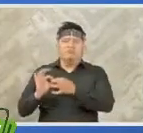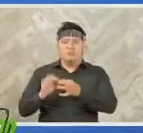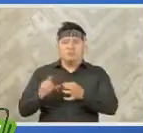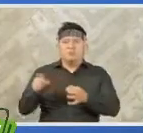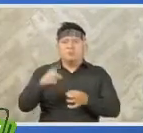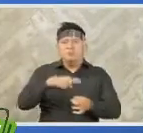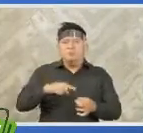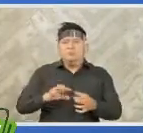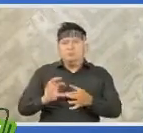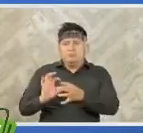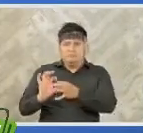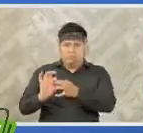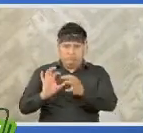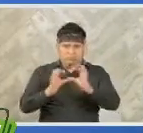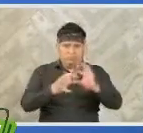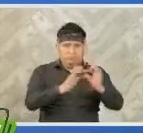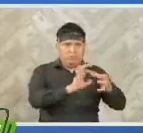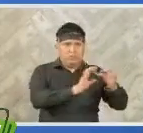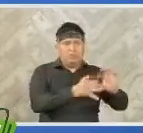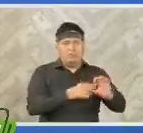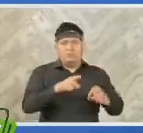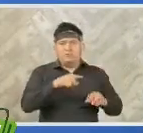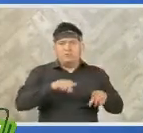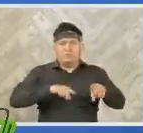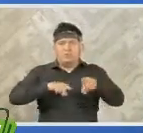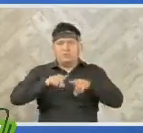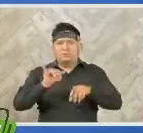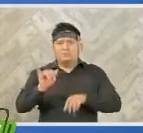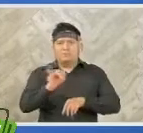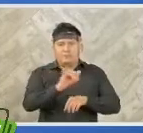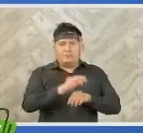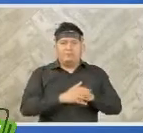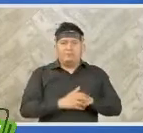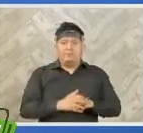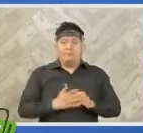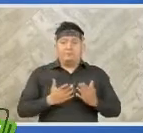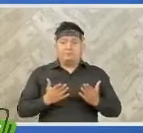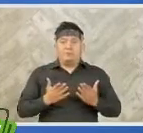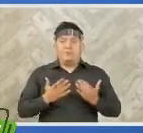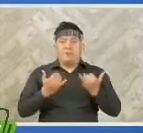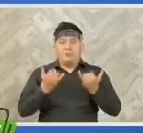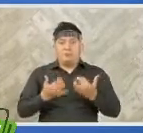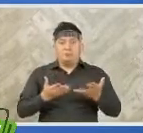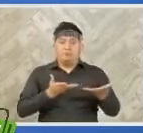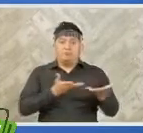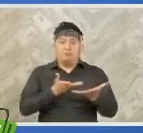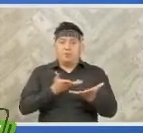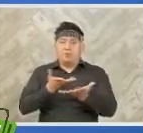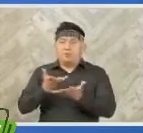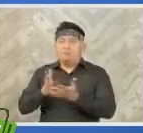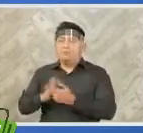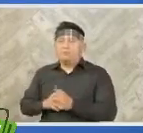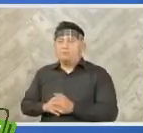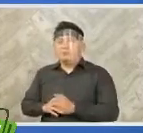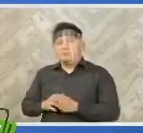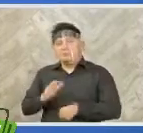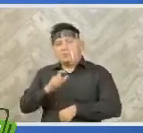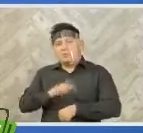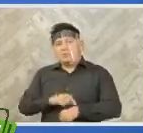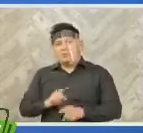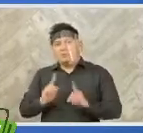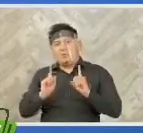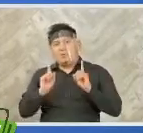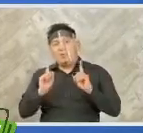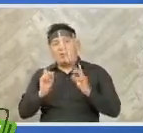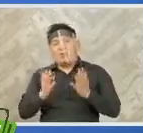el fortalecimiento de la productividad y competitividad de los mismos. Por tanto, para abordar esta conversación vamos a dedicar un tiempo especial y